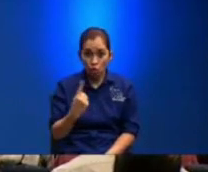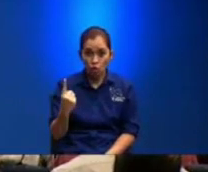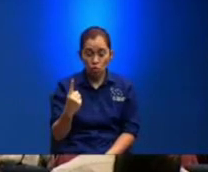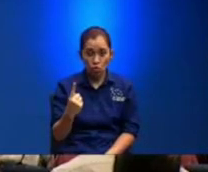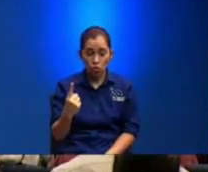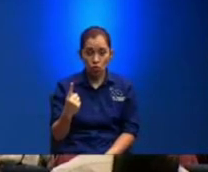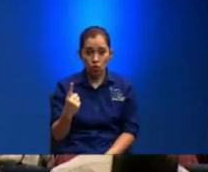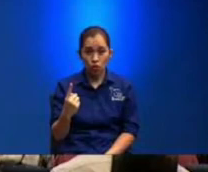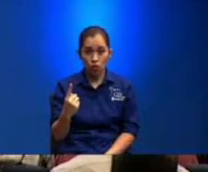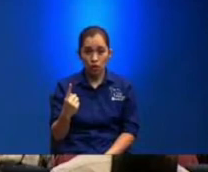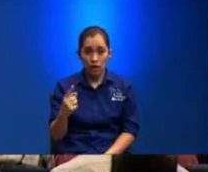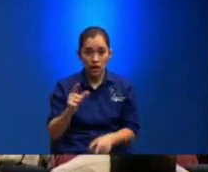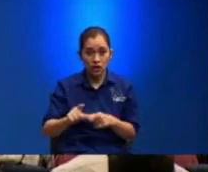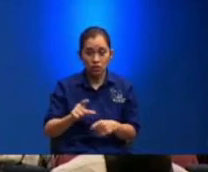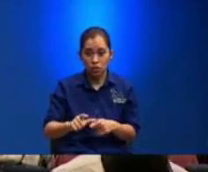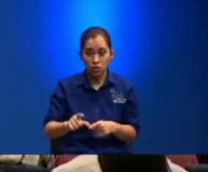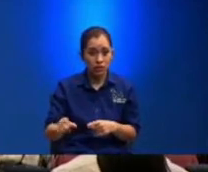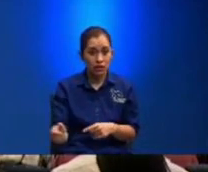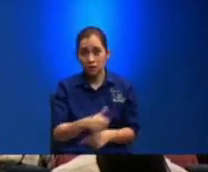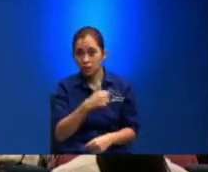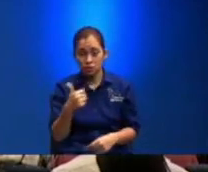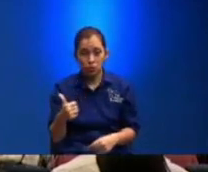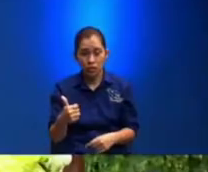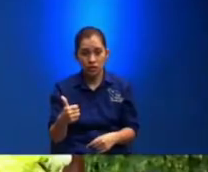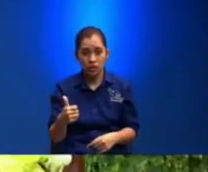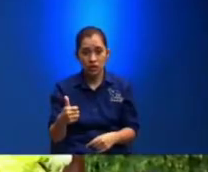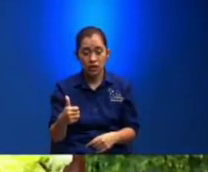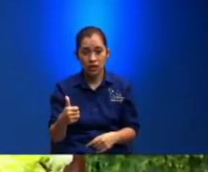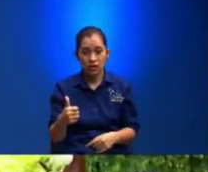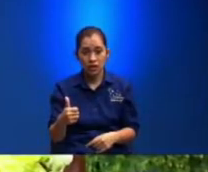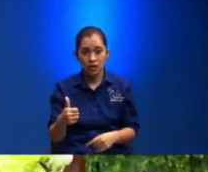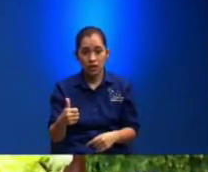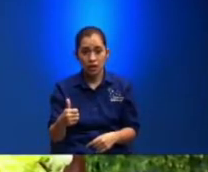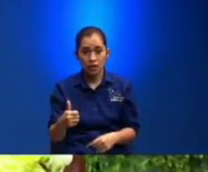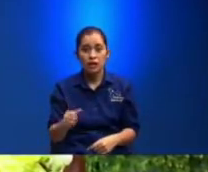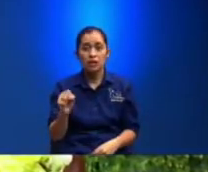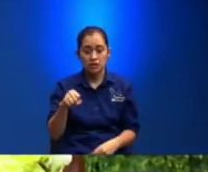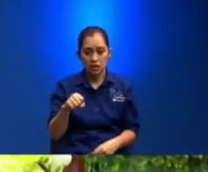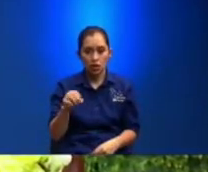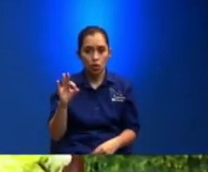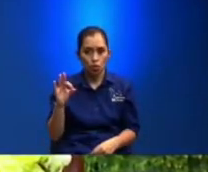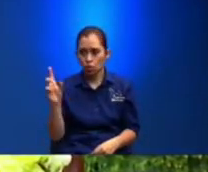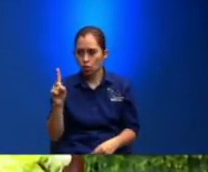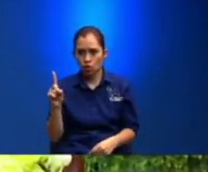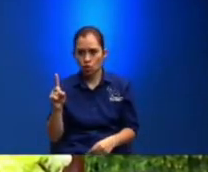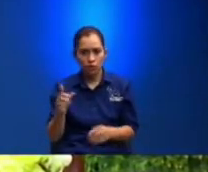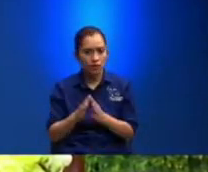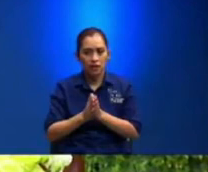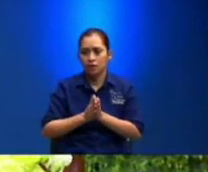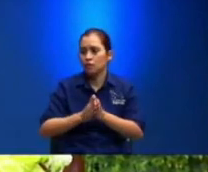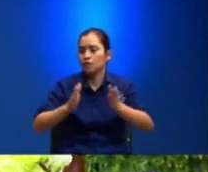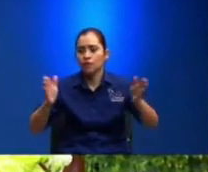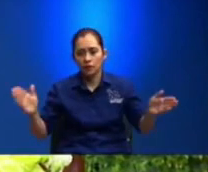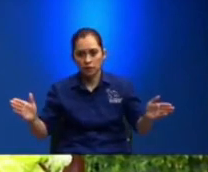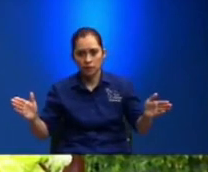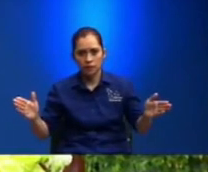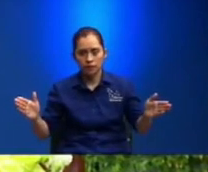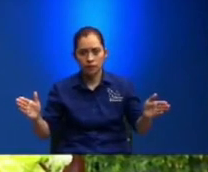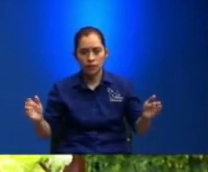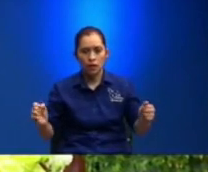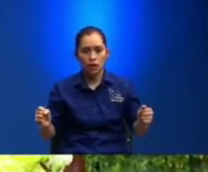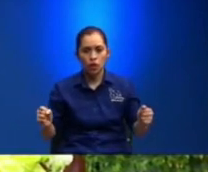entonces miremos algunos versículos que nos van a ampliar la idea esa de césar entre dos ríos